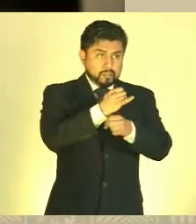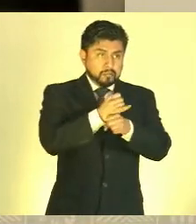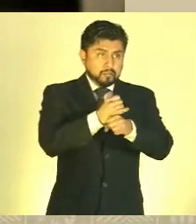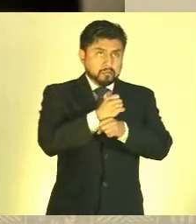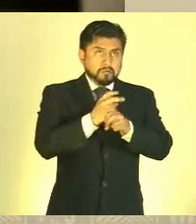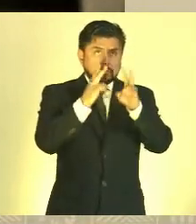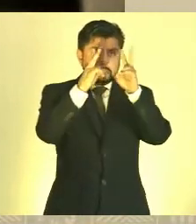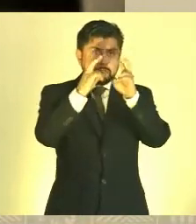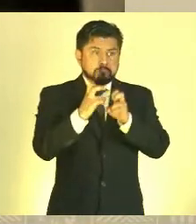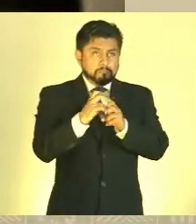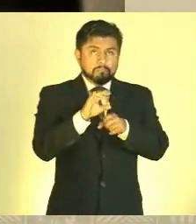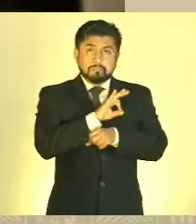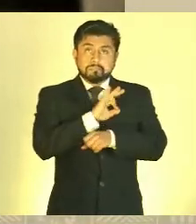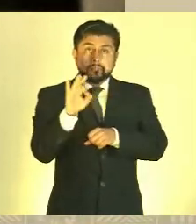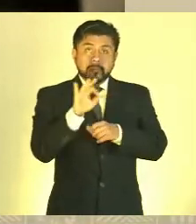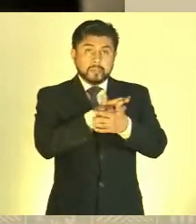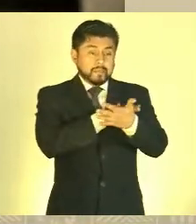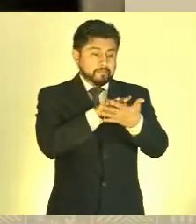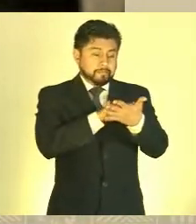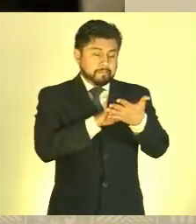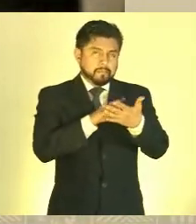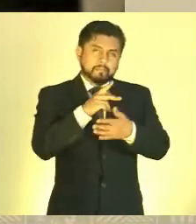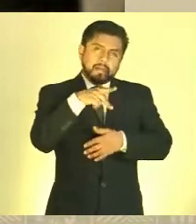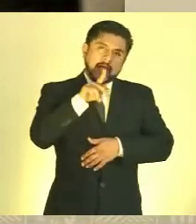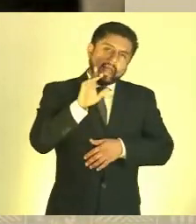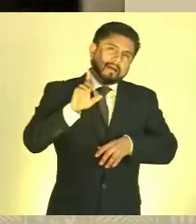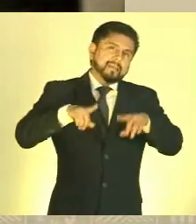e interpretarlos es